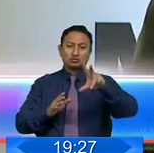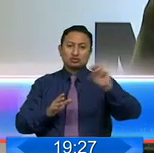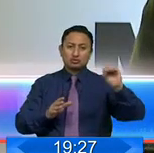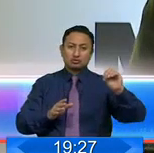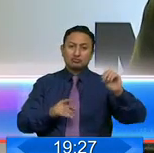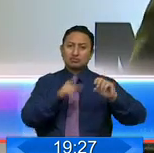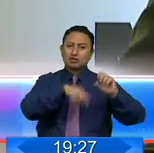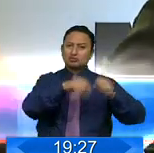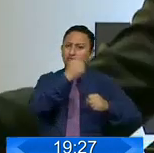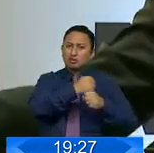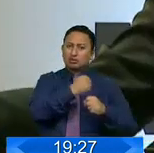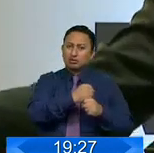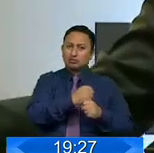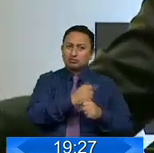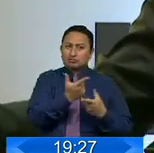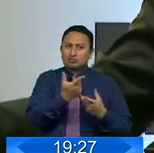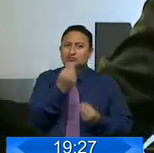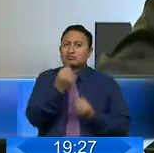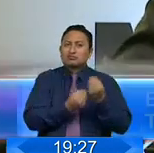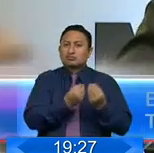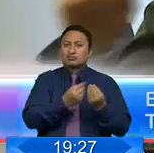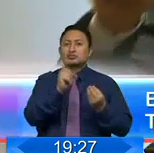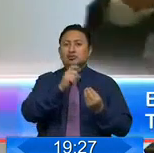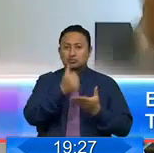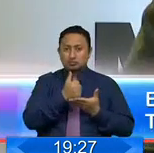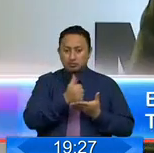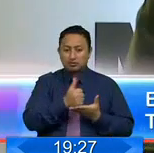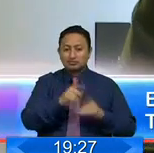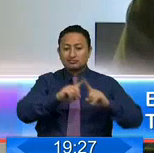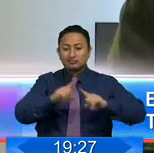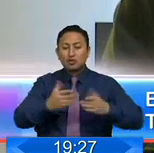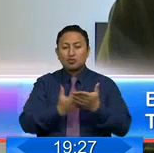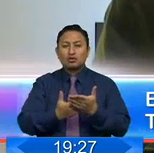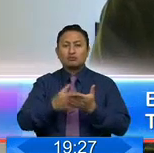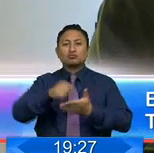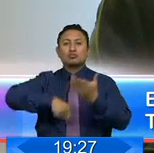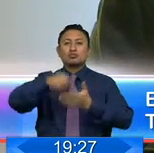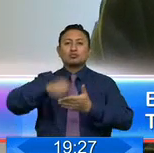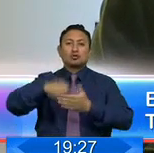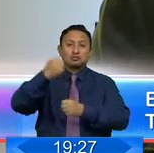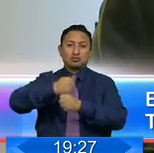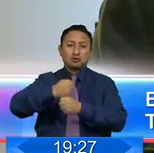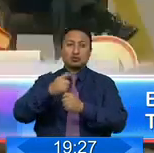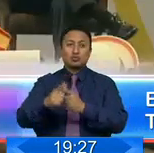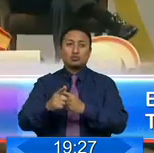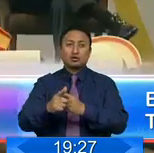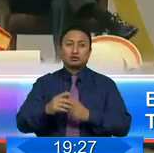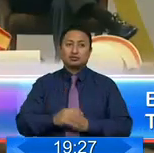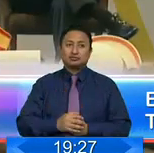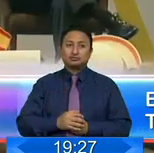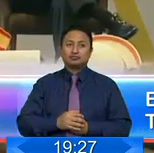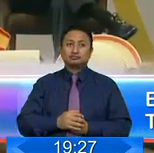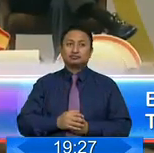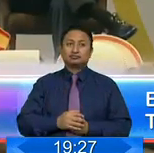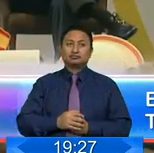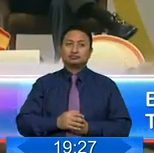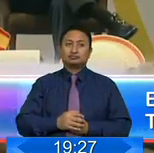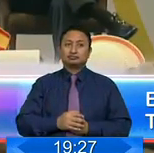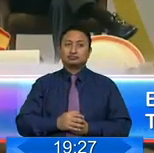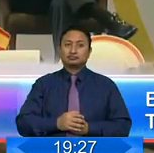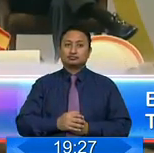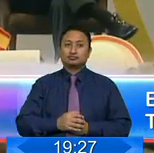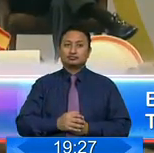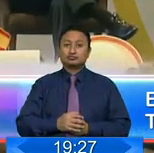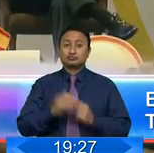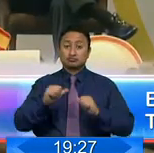activos. Algo hay que hacer ahí. Distintos modelos de contrato laboral. Urgente. Que aunque aún no hay fecha para su entrega en la